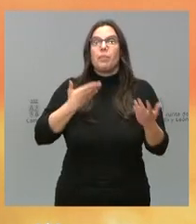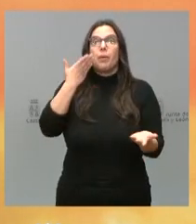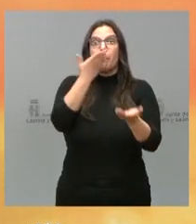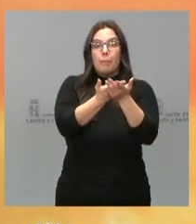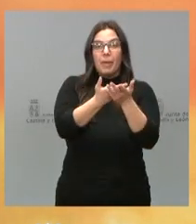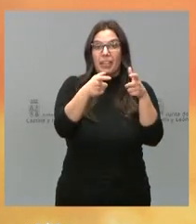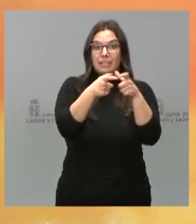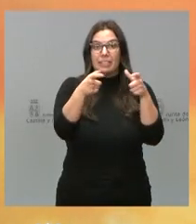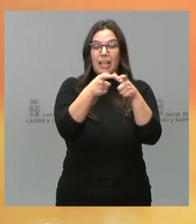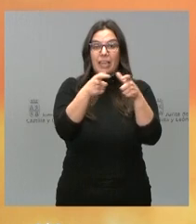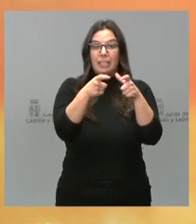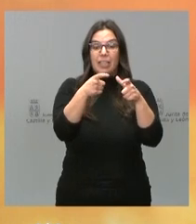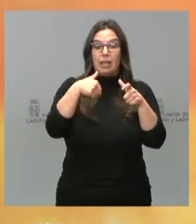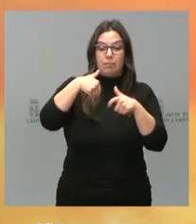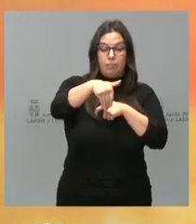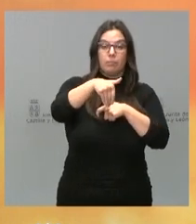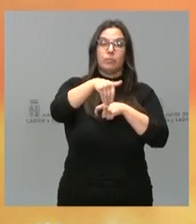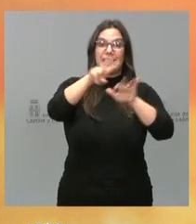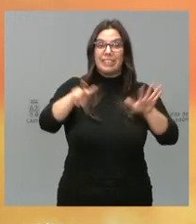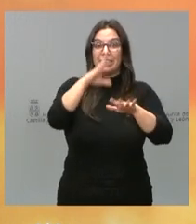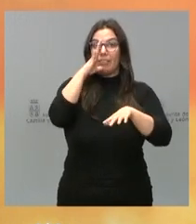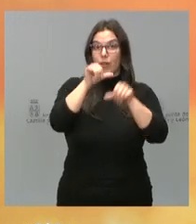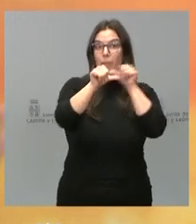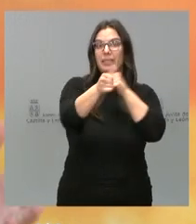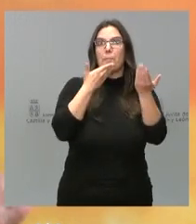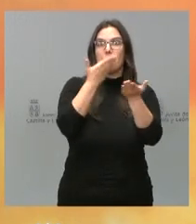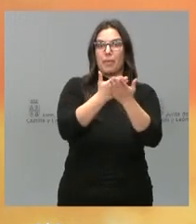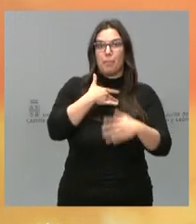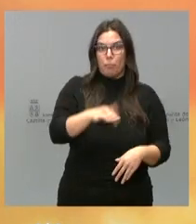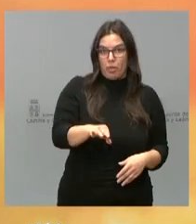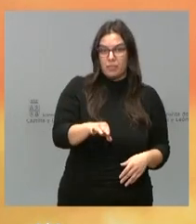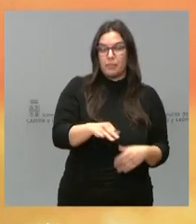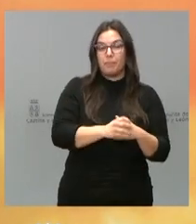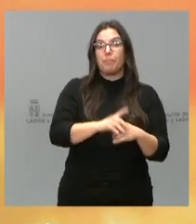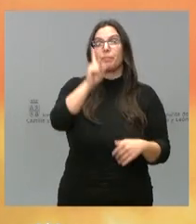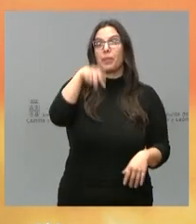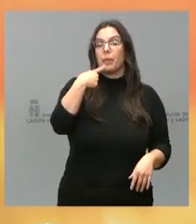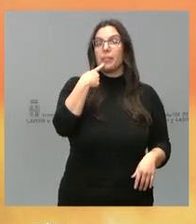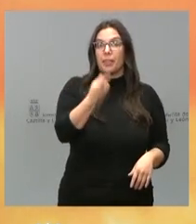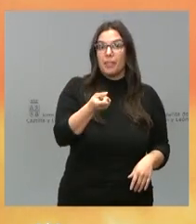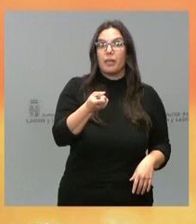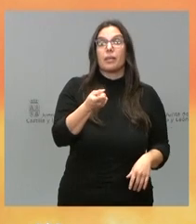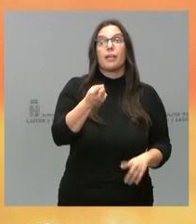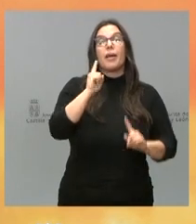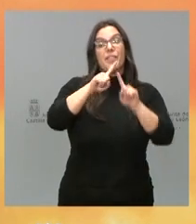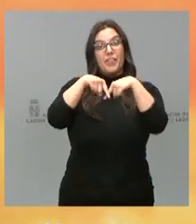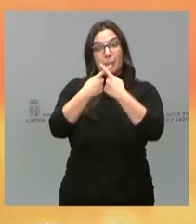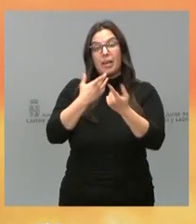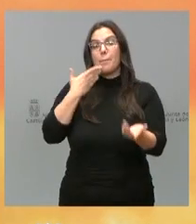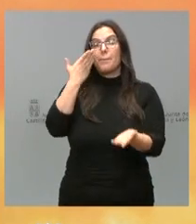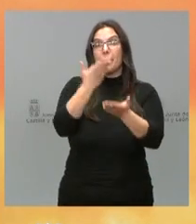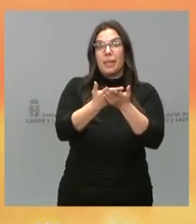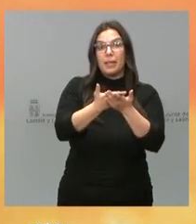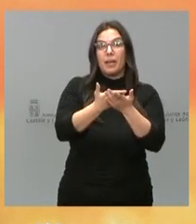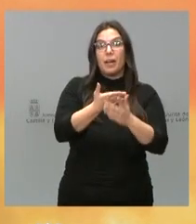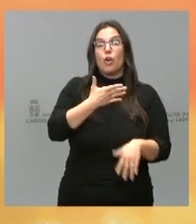esta tarjeta a partir del de febrero y decir también que las familias podrán solicitarlo en el plazo